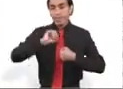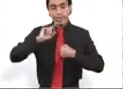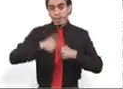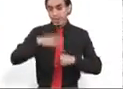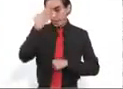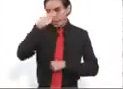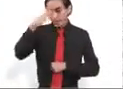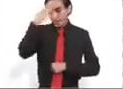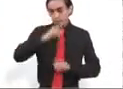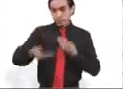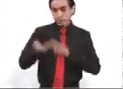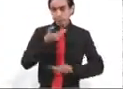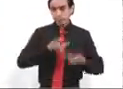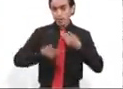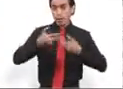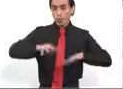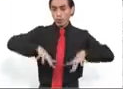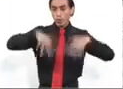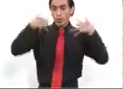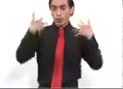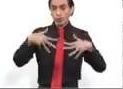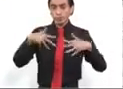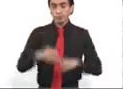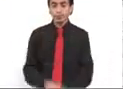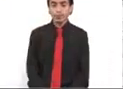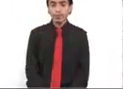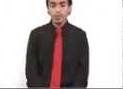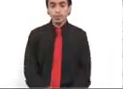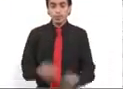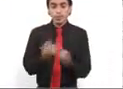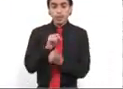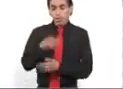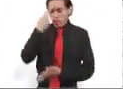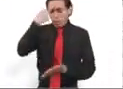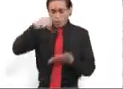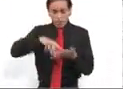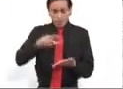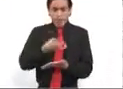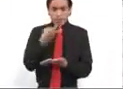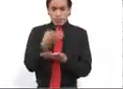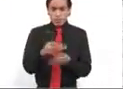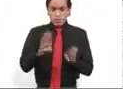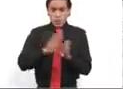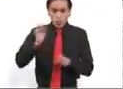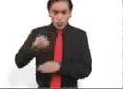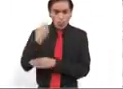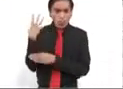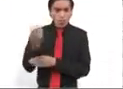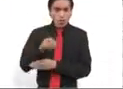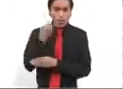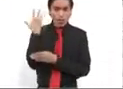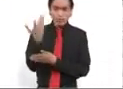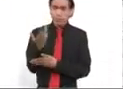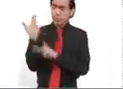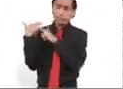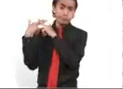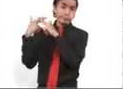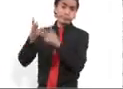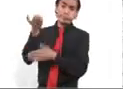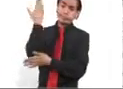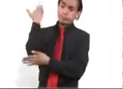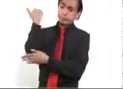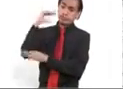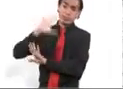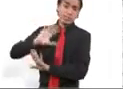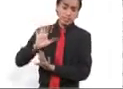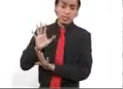de experiencias y creo que no se ha hecho este tipo de eventos desde hace mucho tiempo y es también